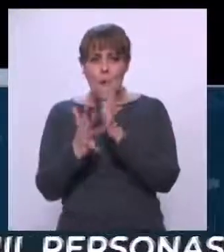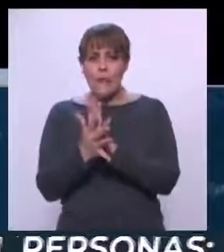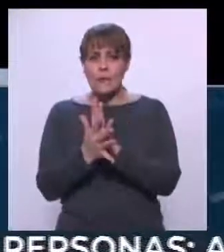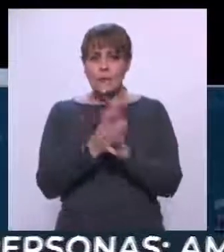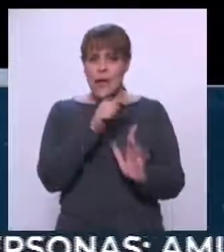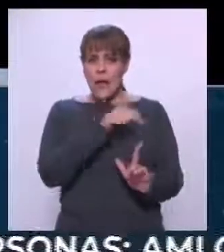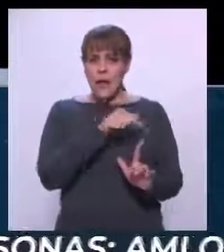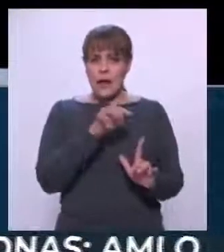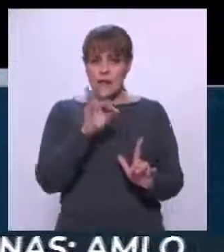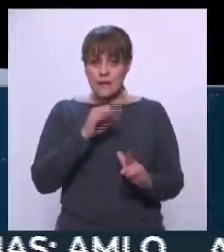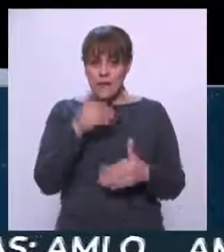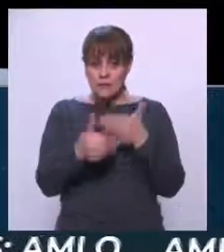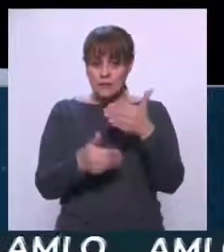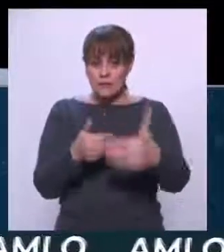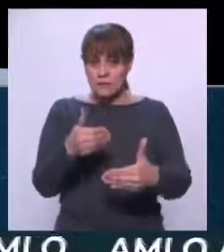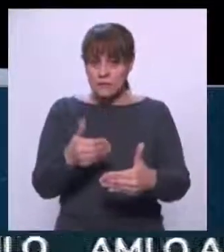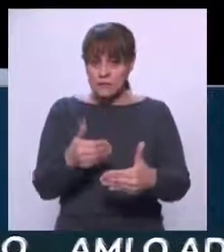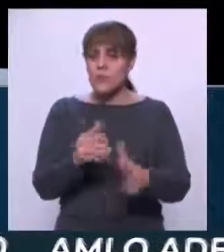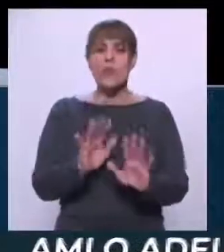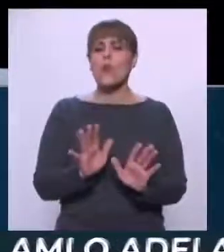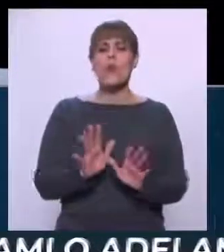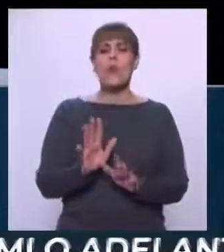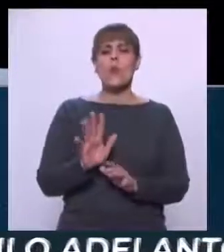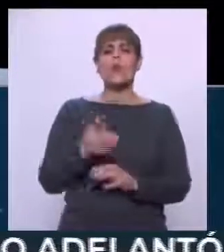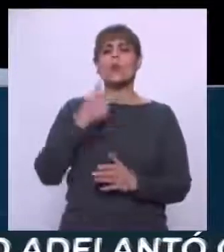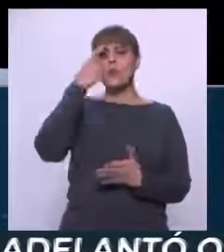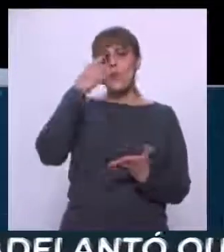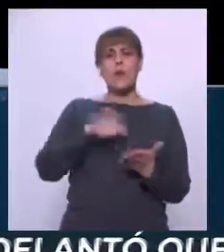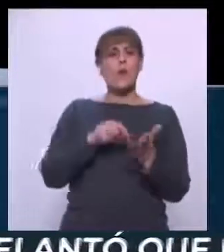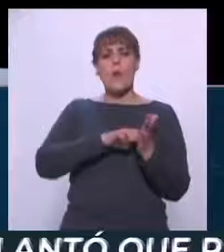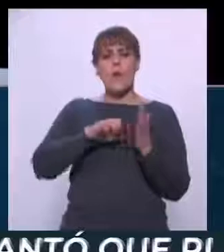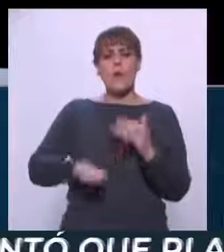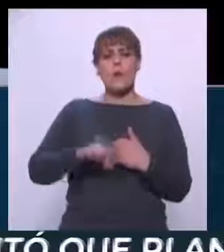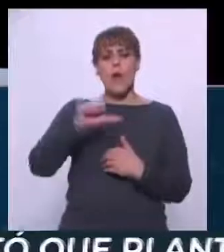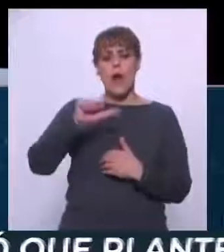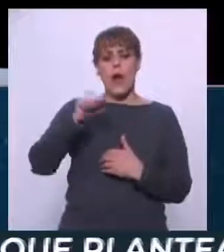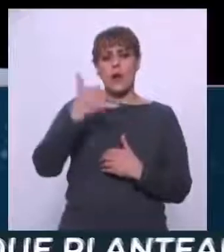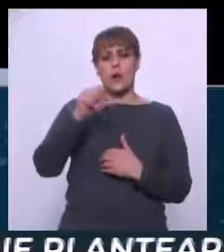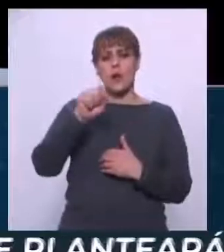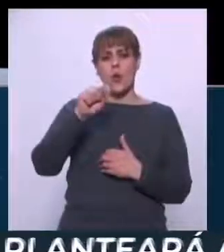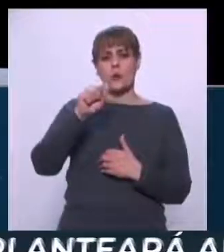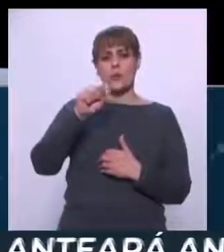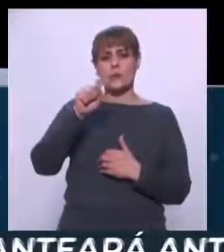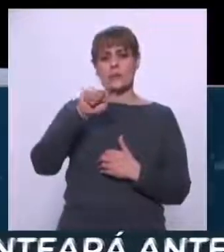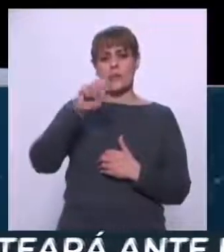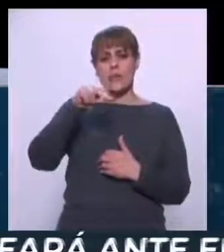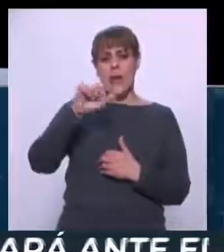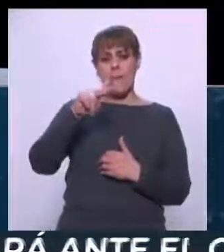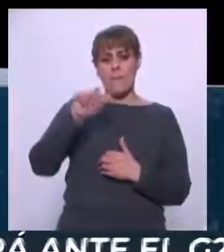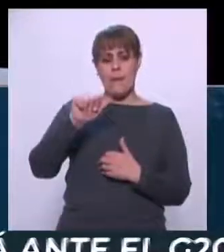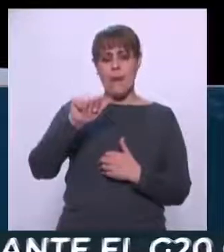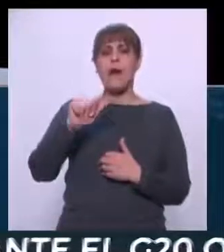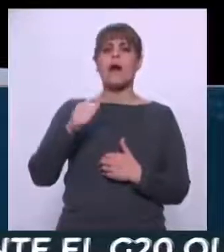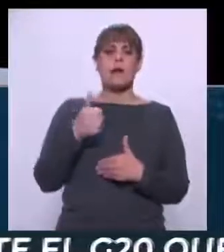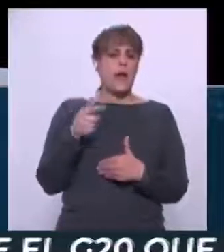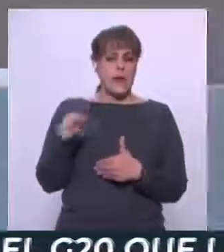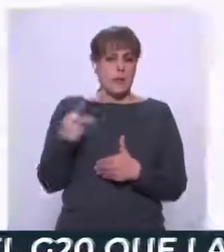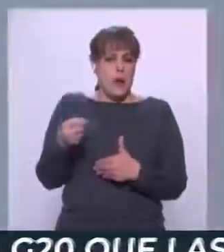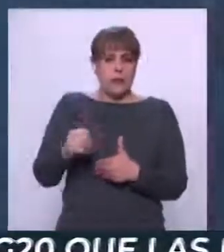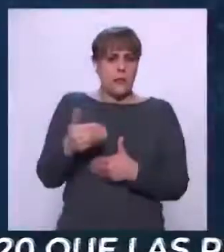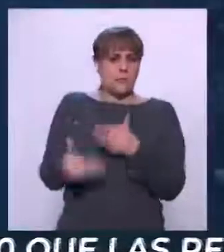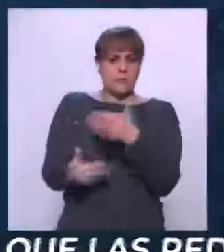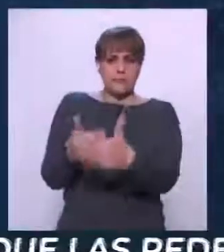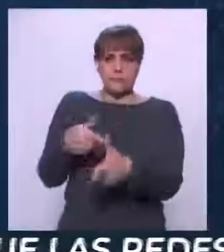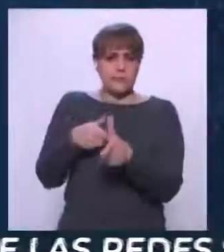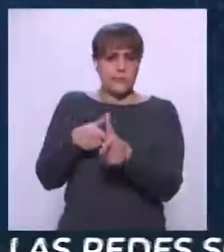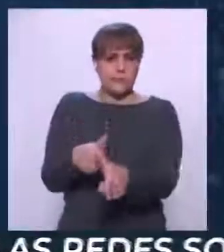No. Creo que en el caso del caso Ayotzinapa tiene su propio curso y eventualmente ahí sí